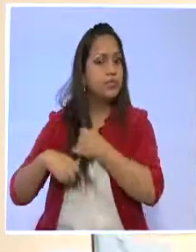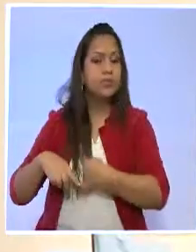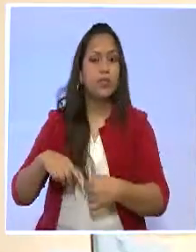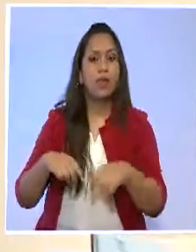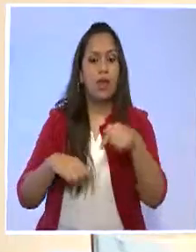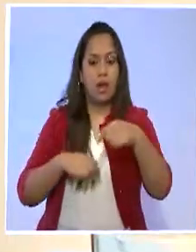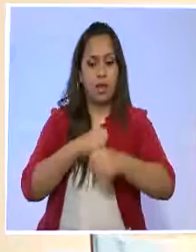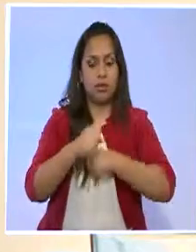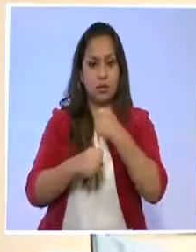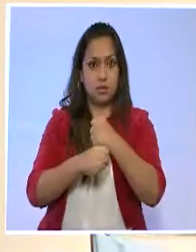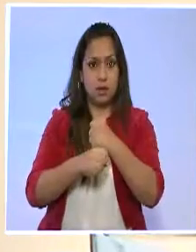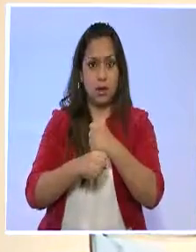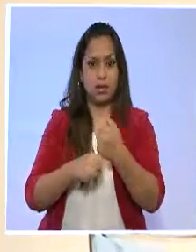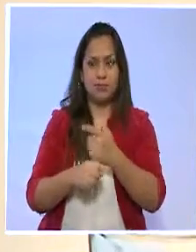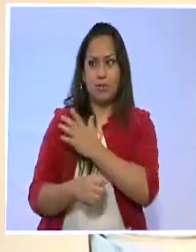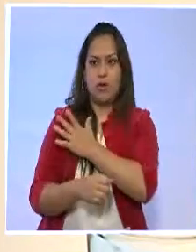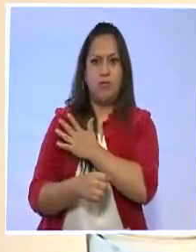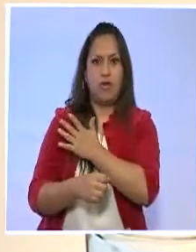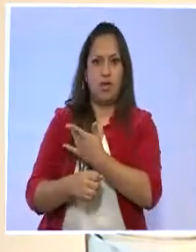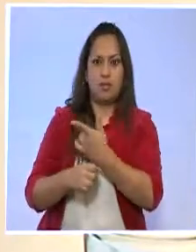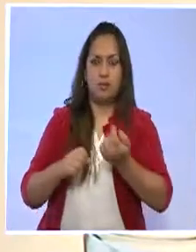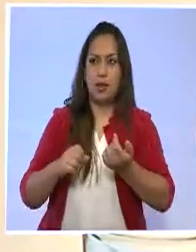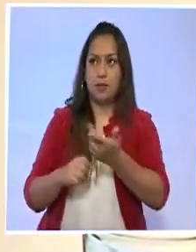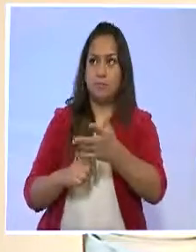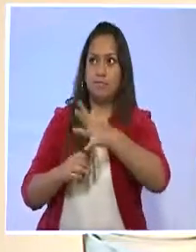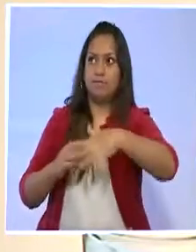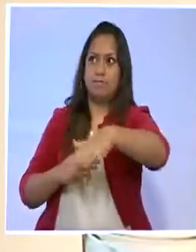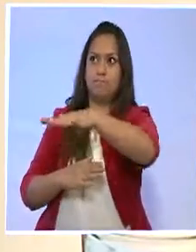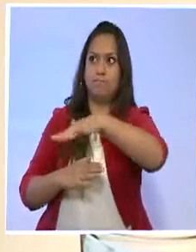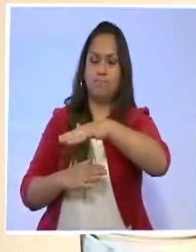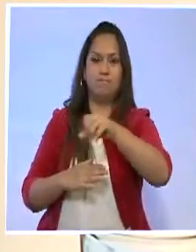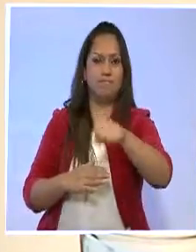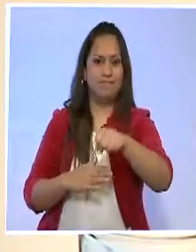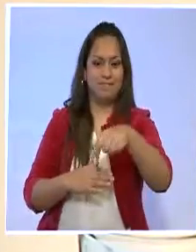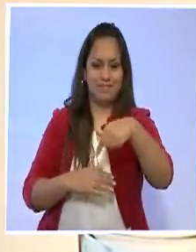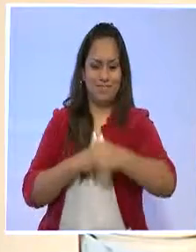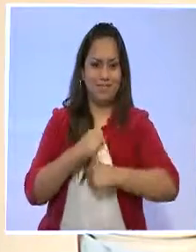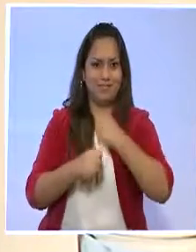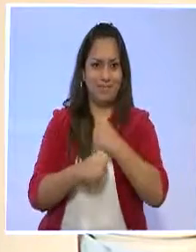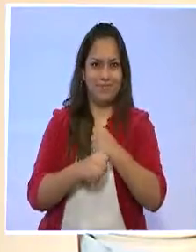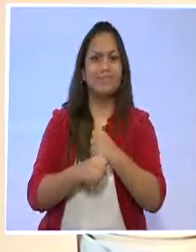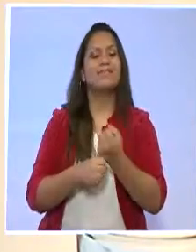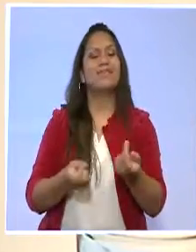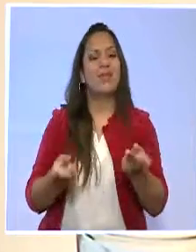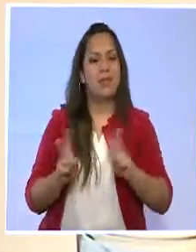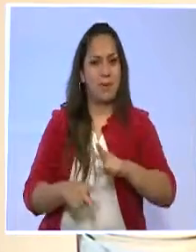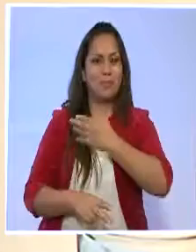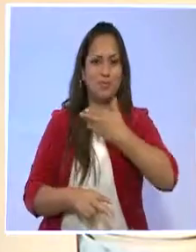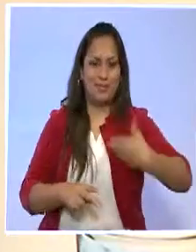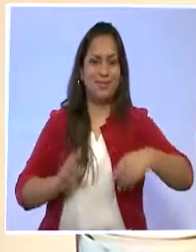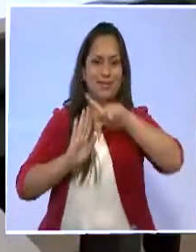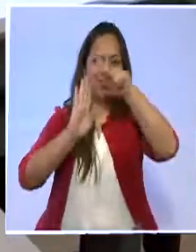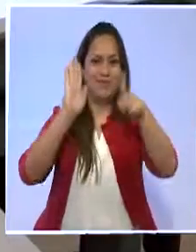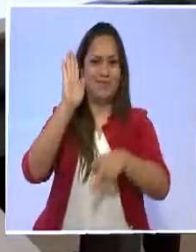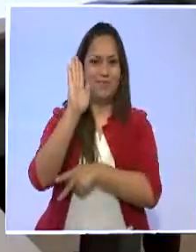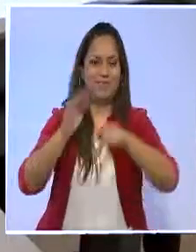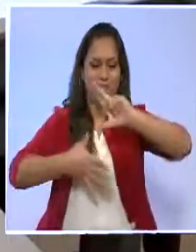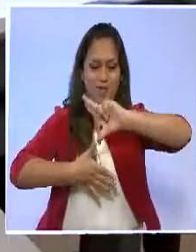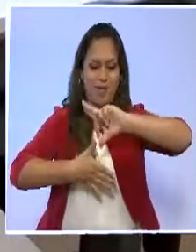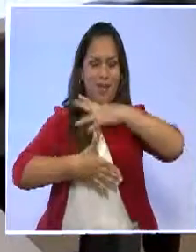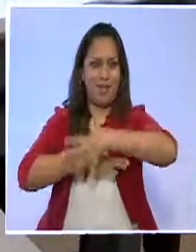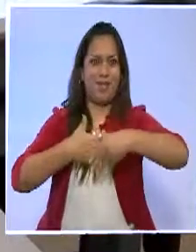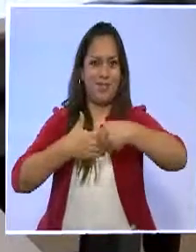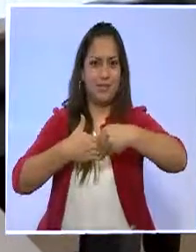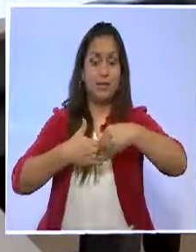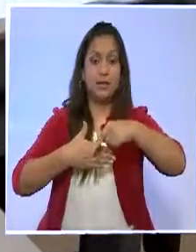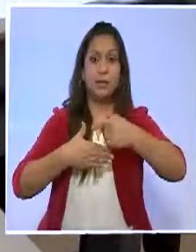la confianza de nuestros compañeros de la región también hizo que este año podamos estar presidiendo el parlatino y en ese marco también pudimos